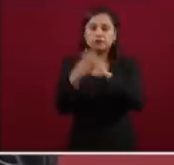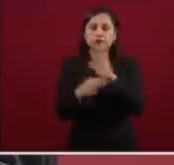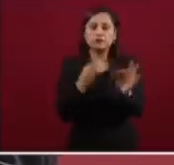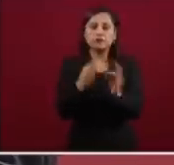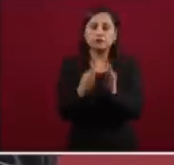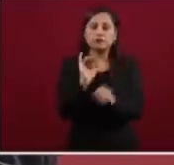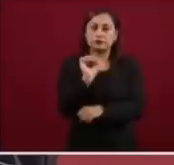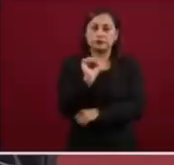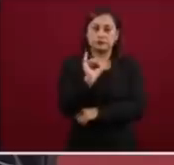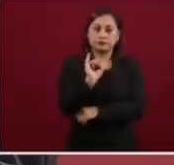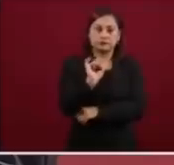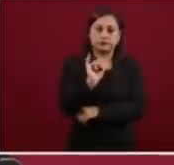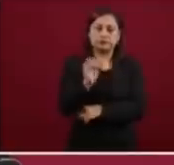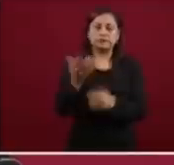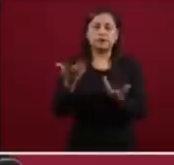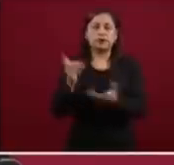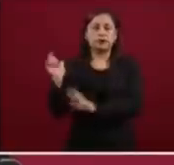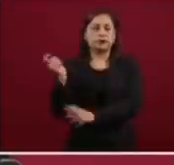el presupuesto